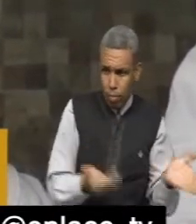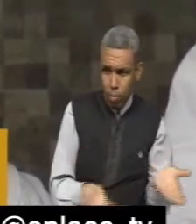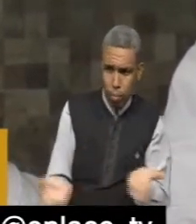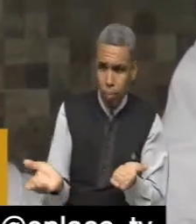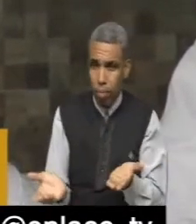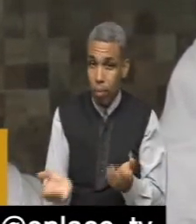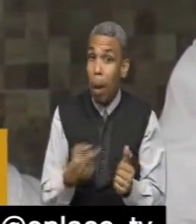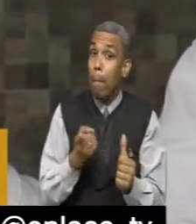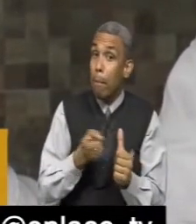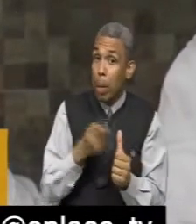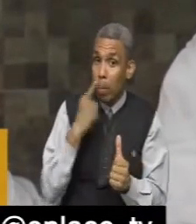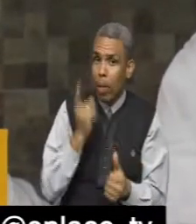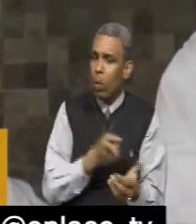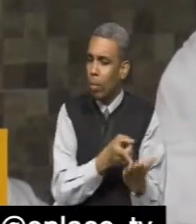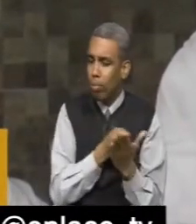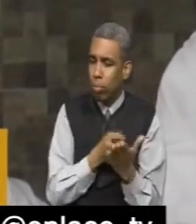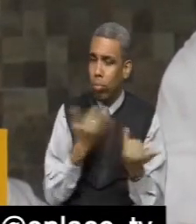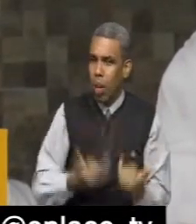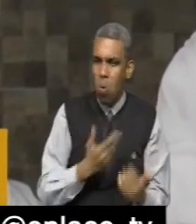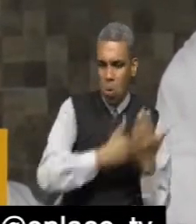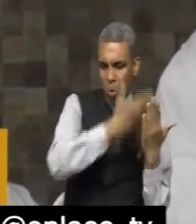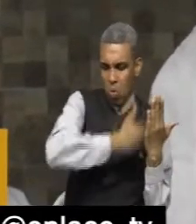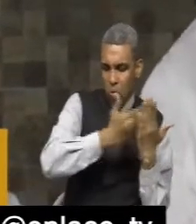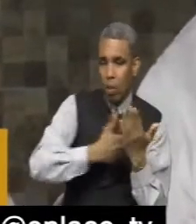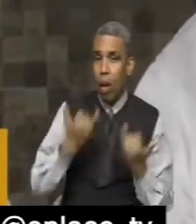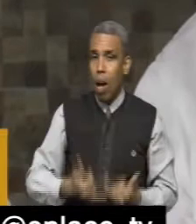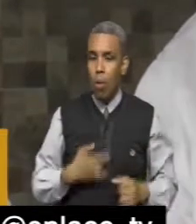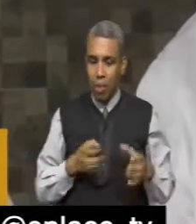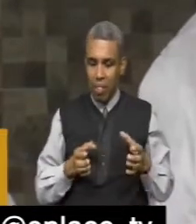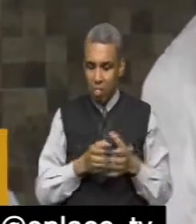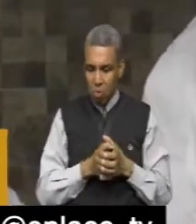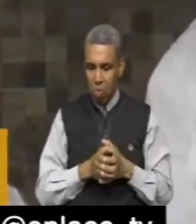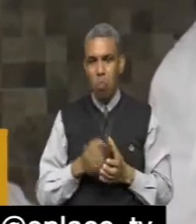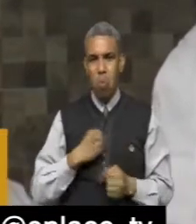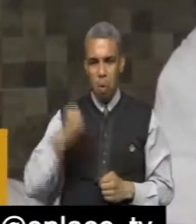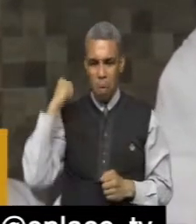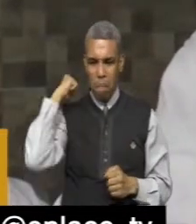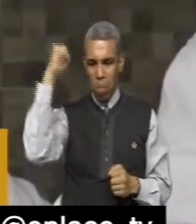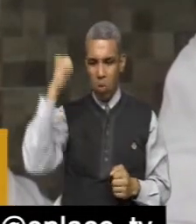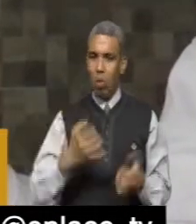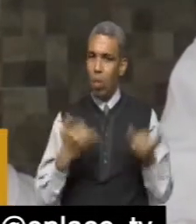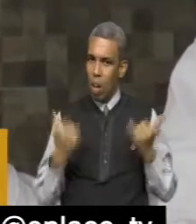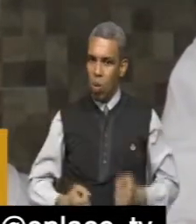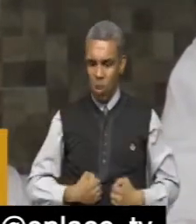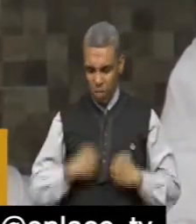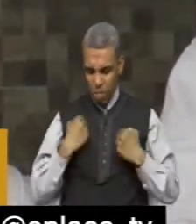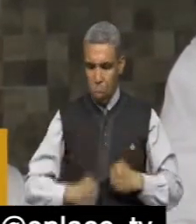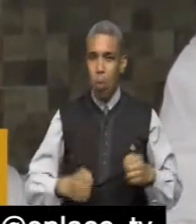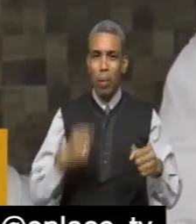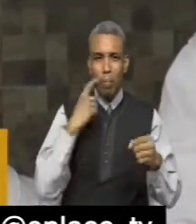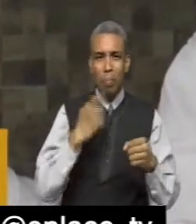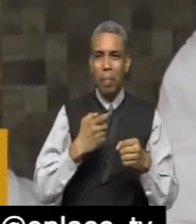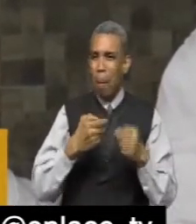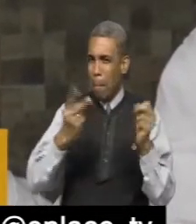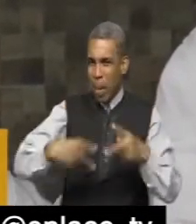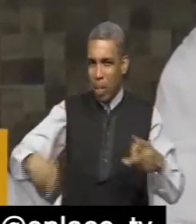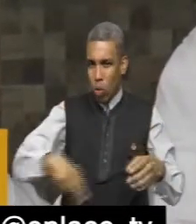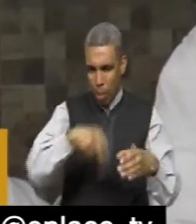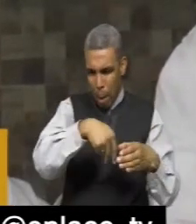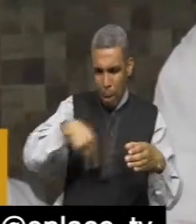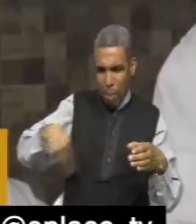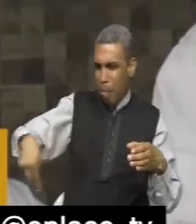Entonces, nace un movimiento fuerte, se consolida un movimiento popular y bueno, invitamos a